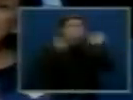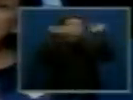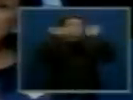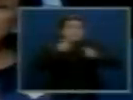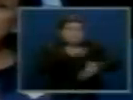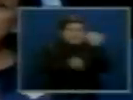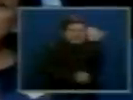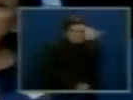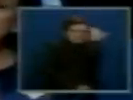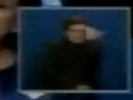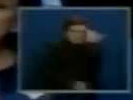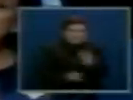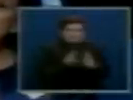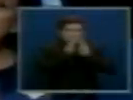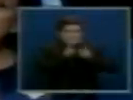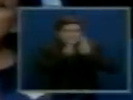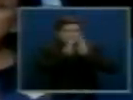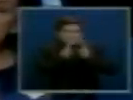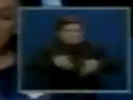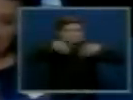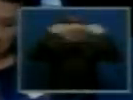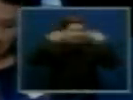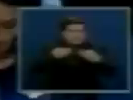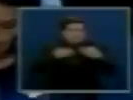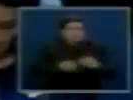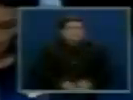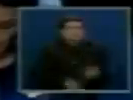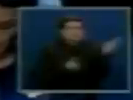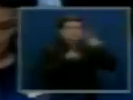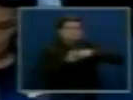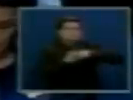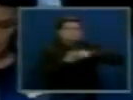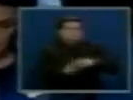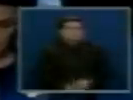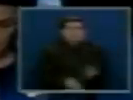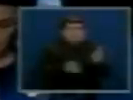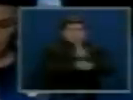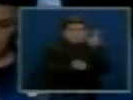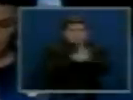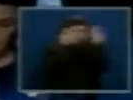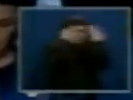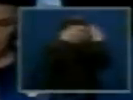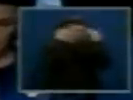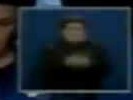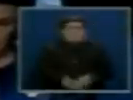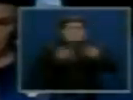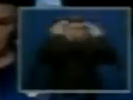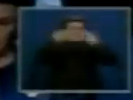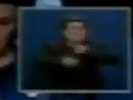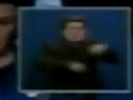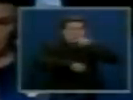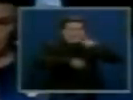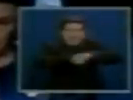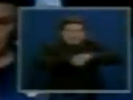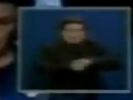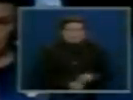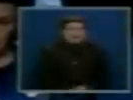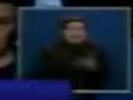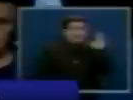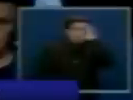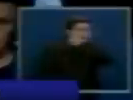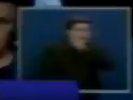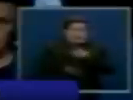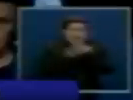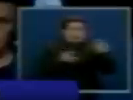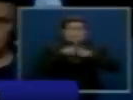anticipar los resultados de las medidas que se han puesto en marcha. Se utiliza la información de la Tesorería Nacional para detectar las compras de los